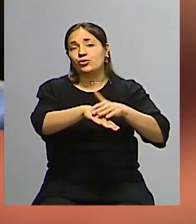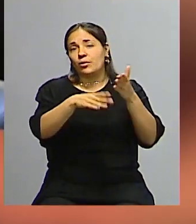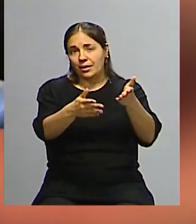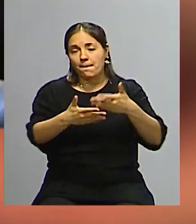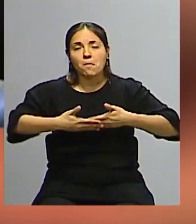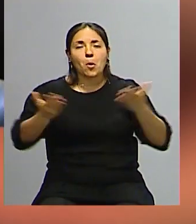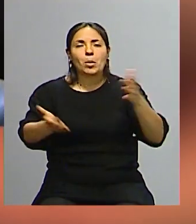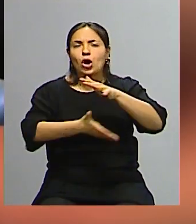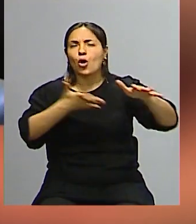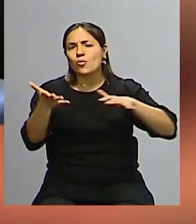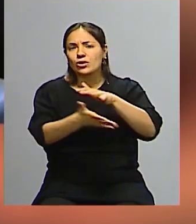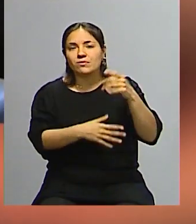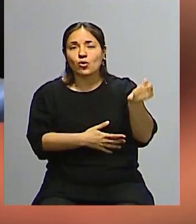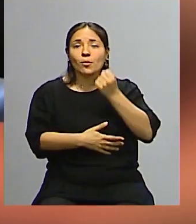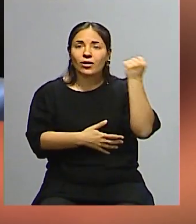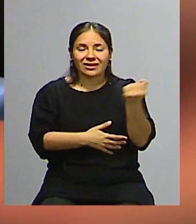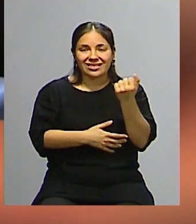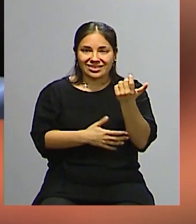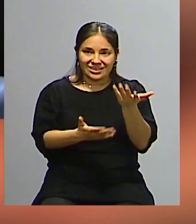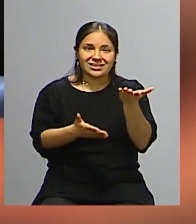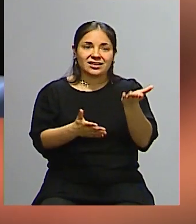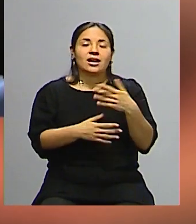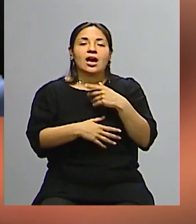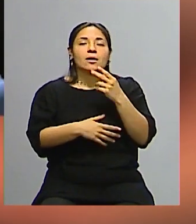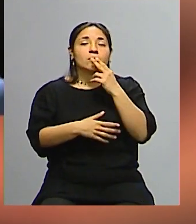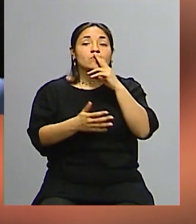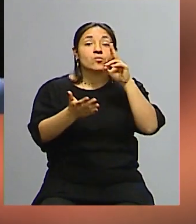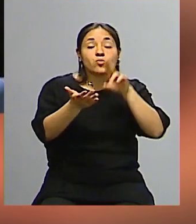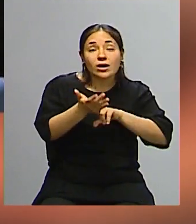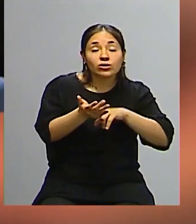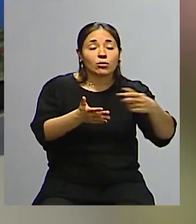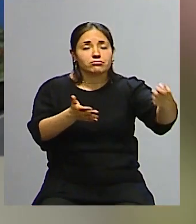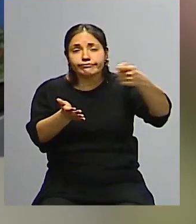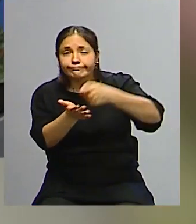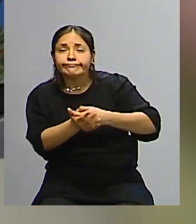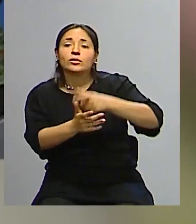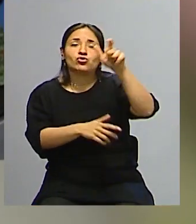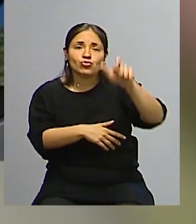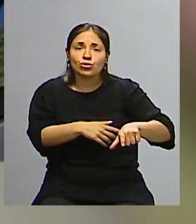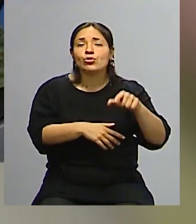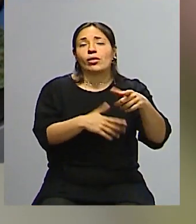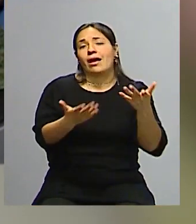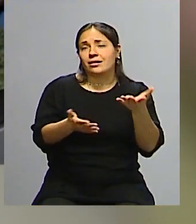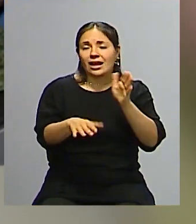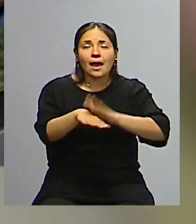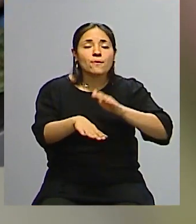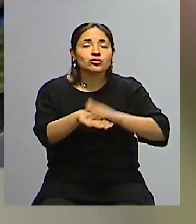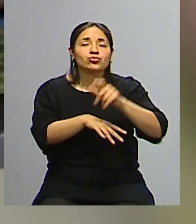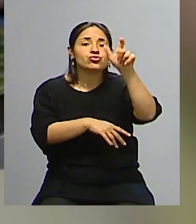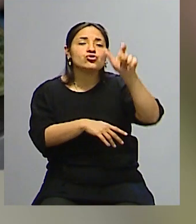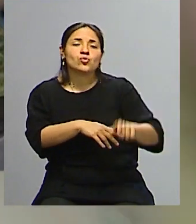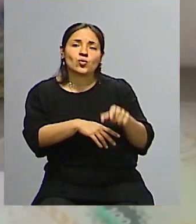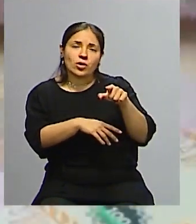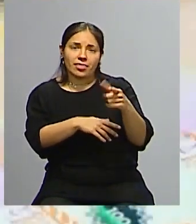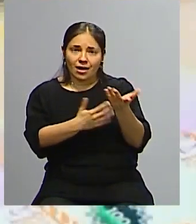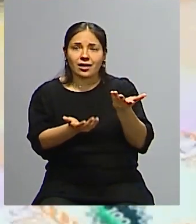público, la comunidad, tiene que dejar de pasar de ser contribuyente a ser ciudadano. Entonces ahí también hay responsabilidad ciudadana respecto